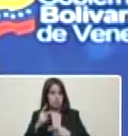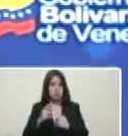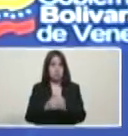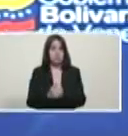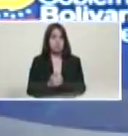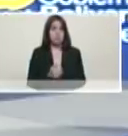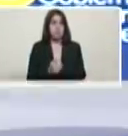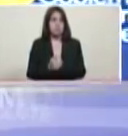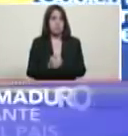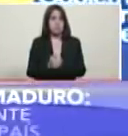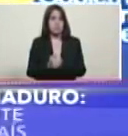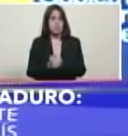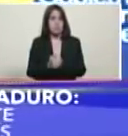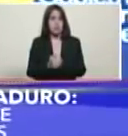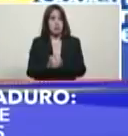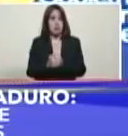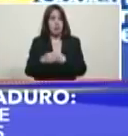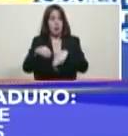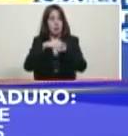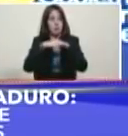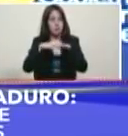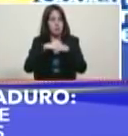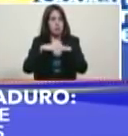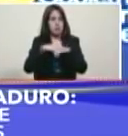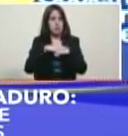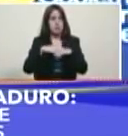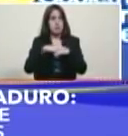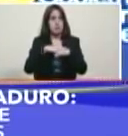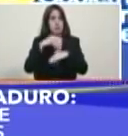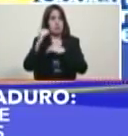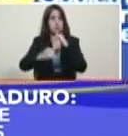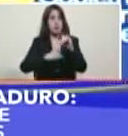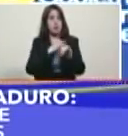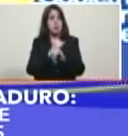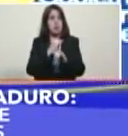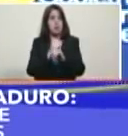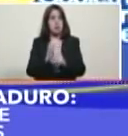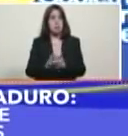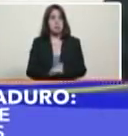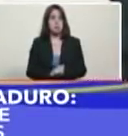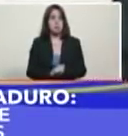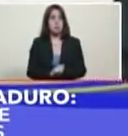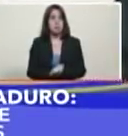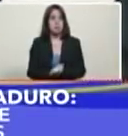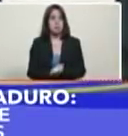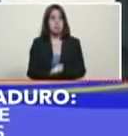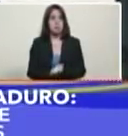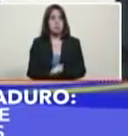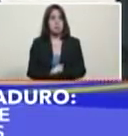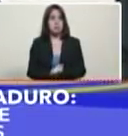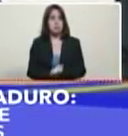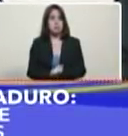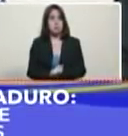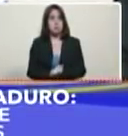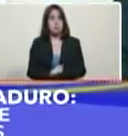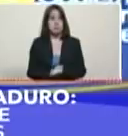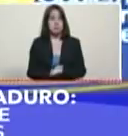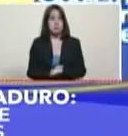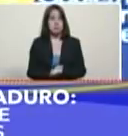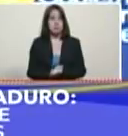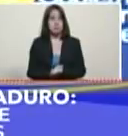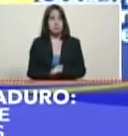de Comercio Exterior e Inversión Internacional. Este es el nivel